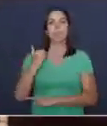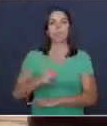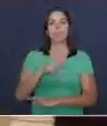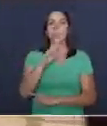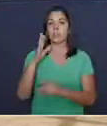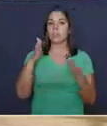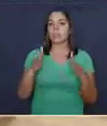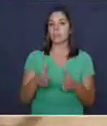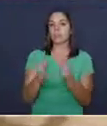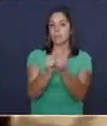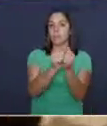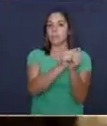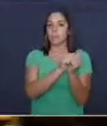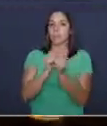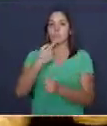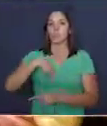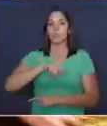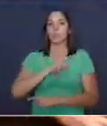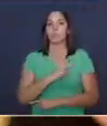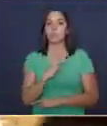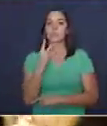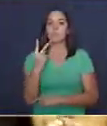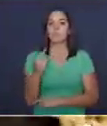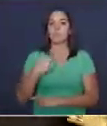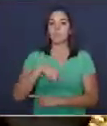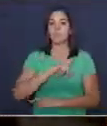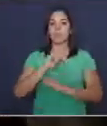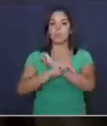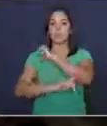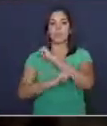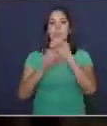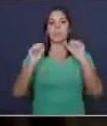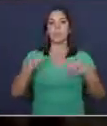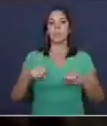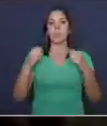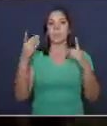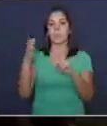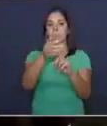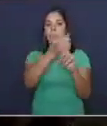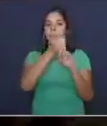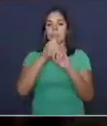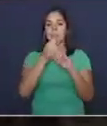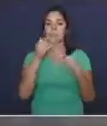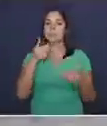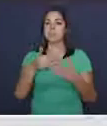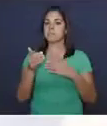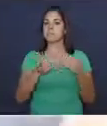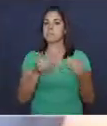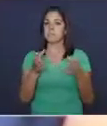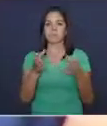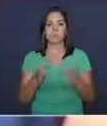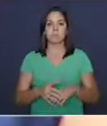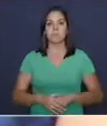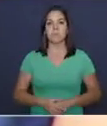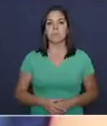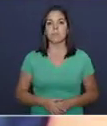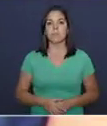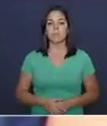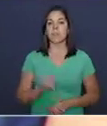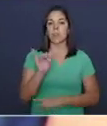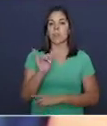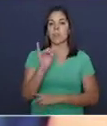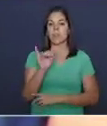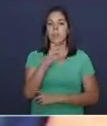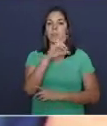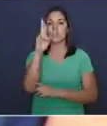las costarricenses unimos nuestras voluntades, nuestro país podrá alcanzar lo que se proponga. Ahí está